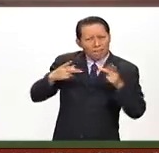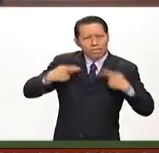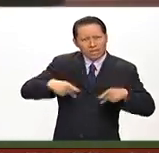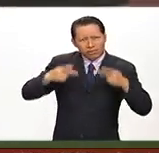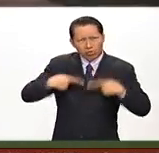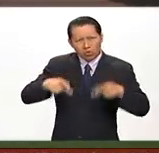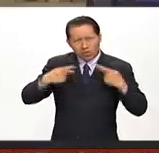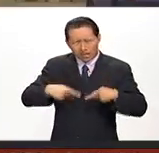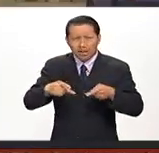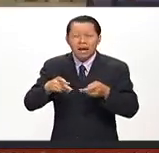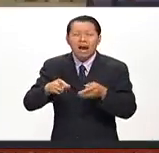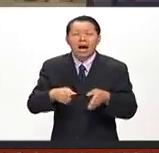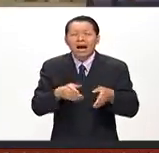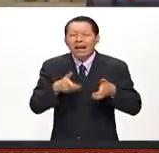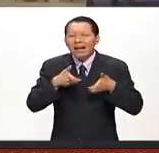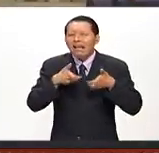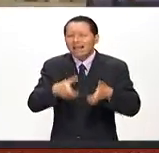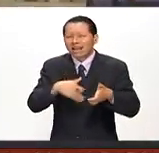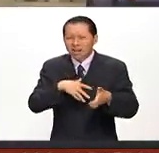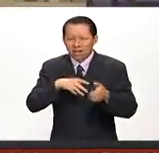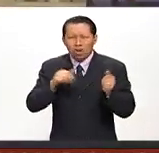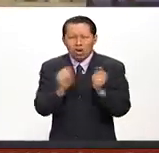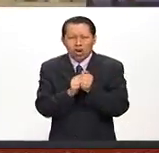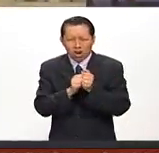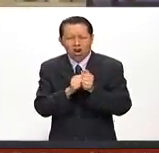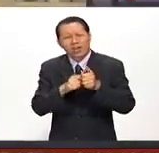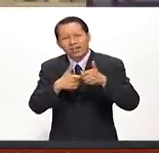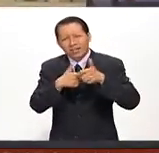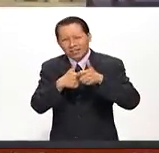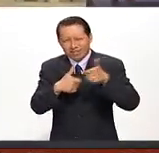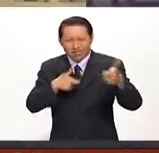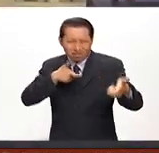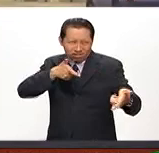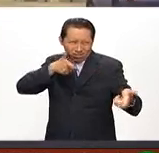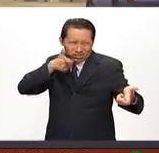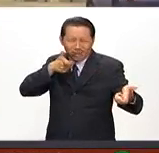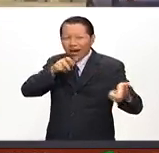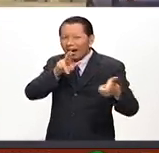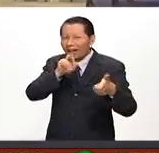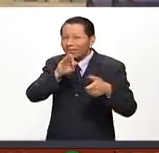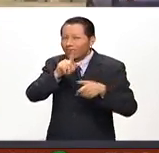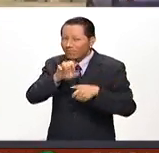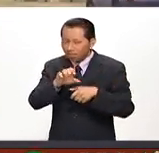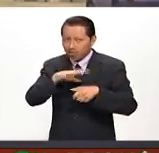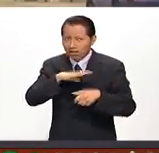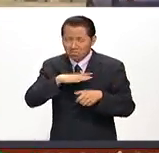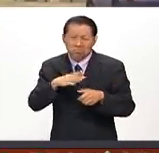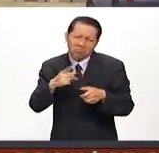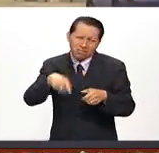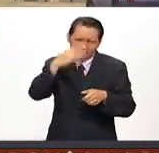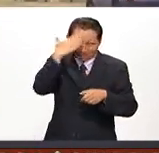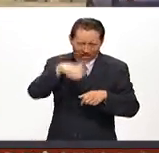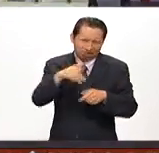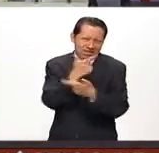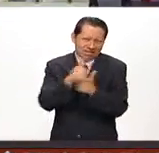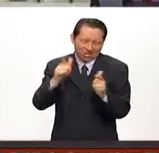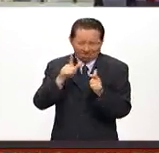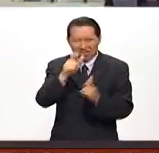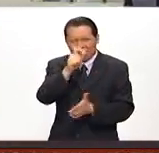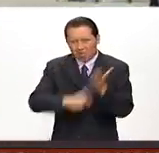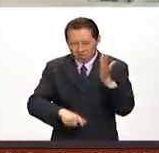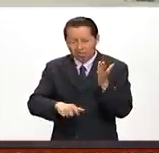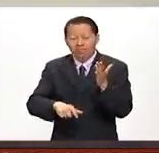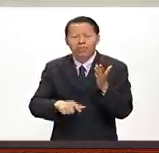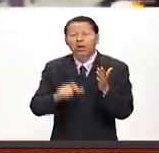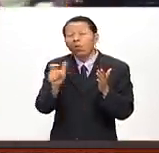caminaba por la autopista con un rifle de asalto. Ya sabe usted que en Estados Unidos cualquier persona puede comprar un arma. Al llegar, el